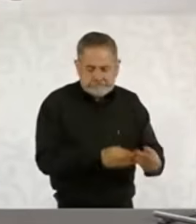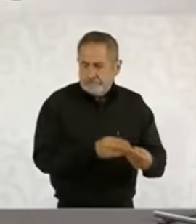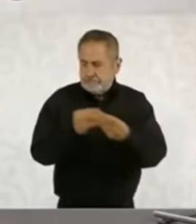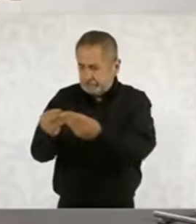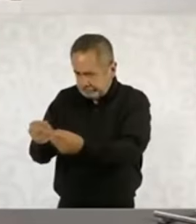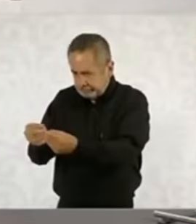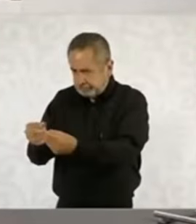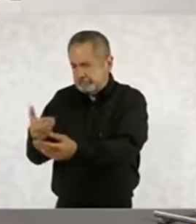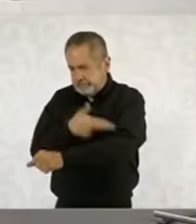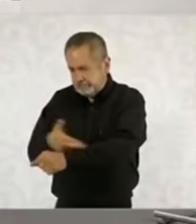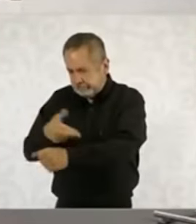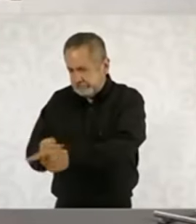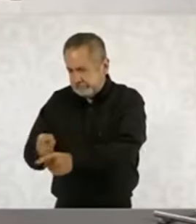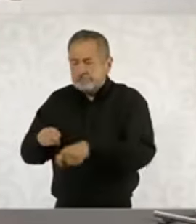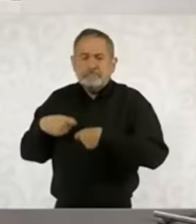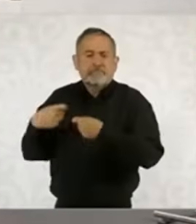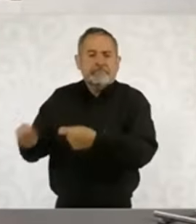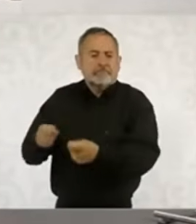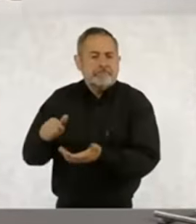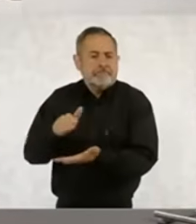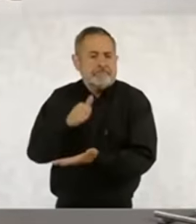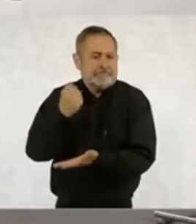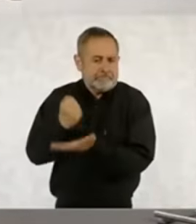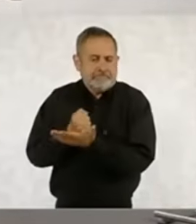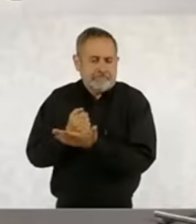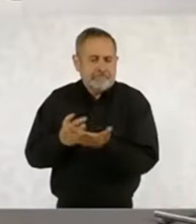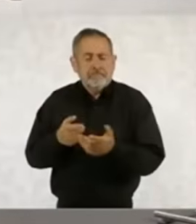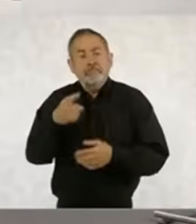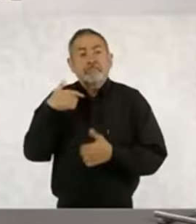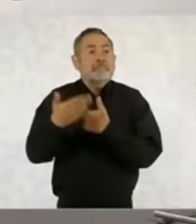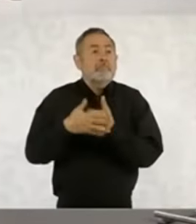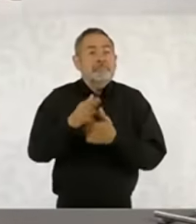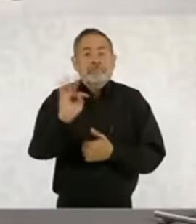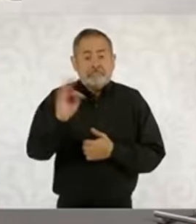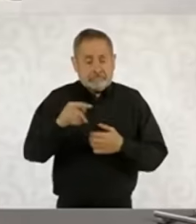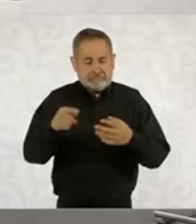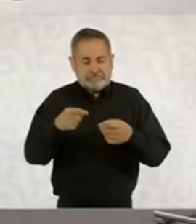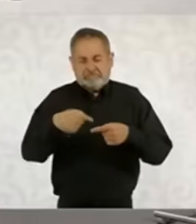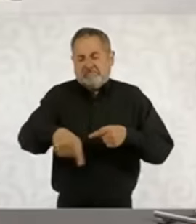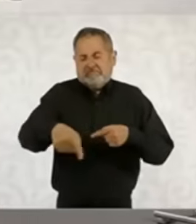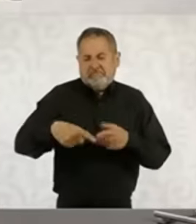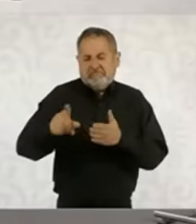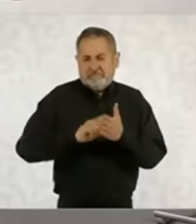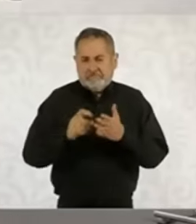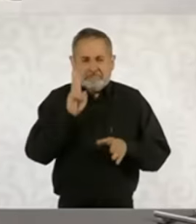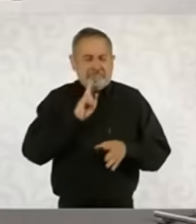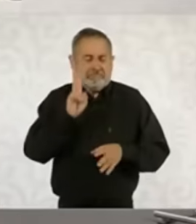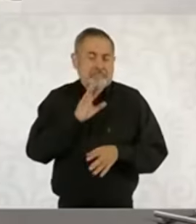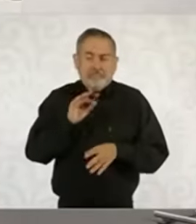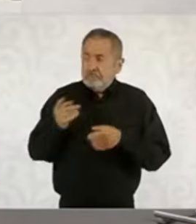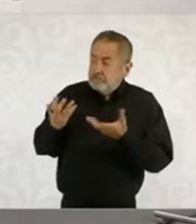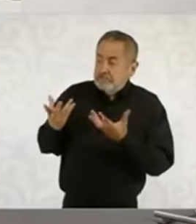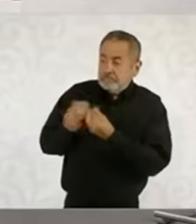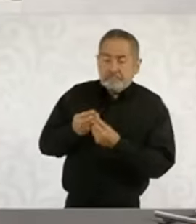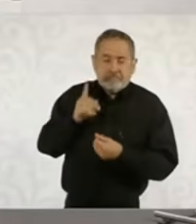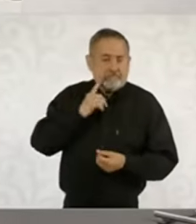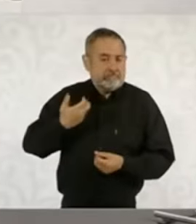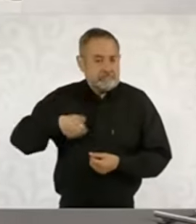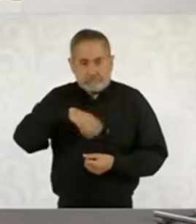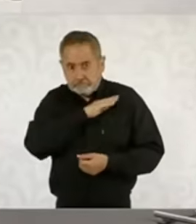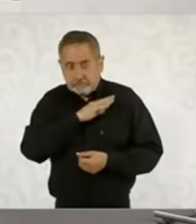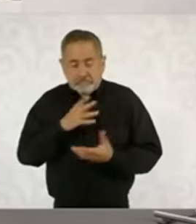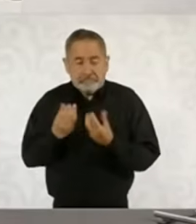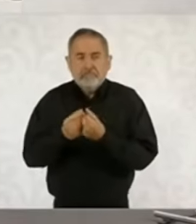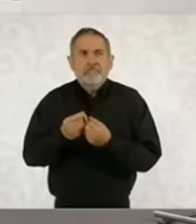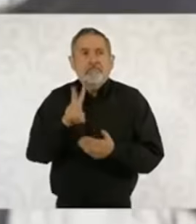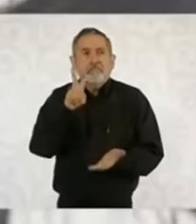mes, dependiendo de la agenda de la presidenta, vamos a estar entregando un poco más de 2,000 escrituras en el Estado de